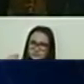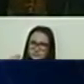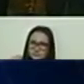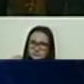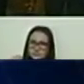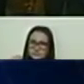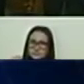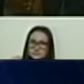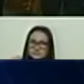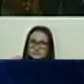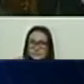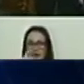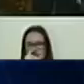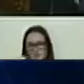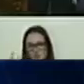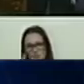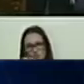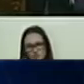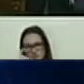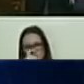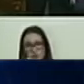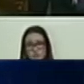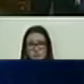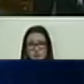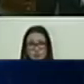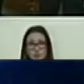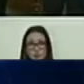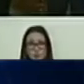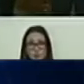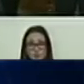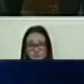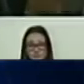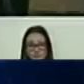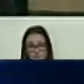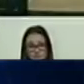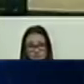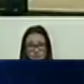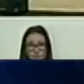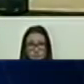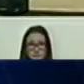cuando vino la era bicentenaria, estamos viviendo la era bicentenaria.